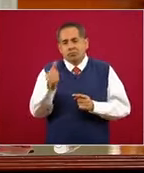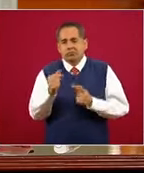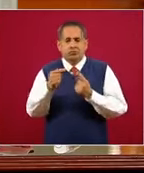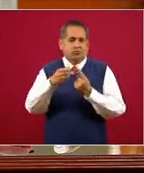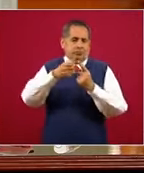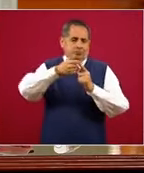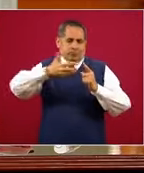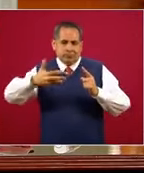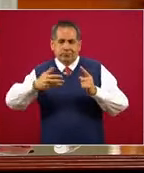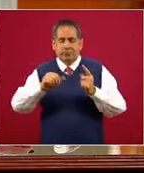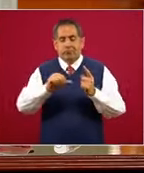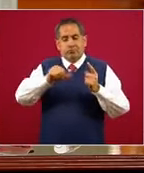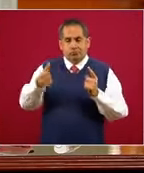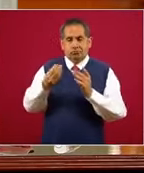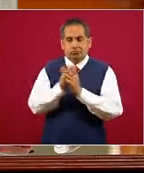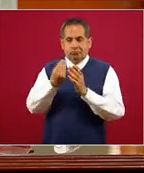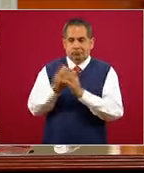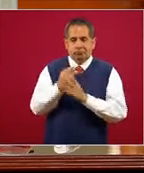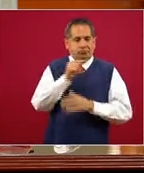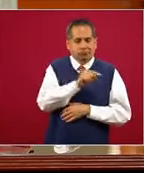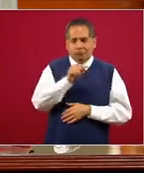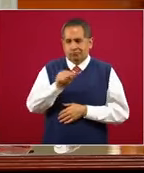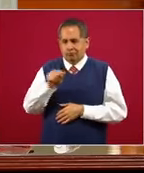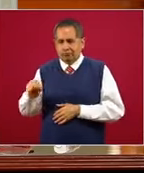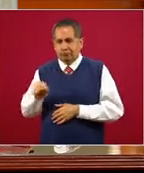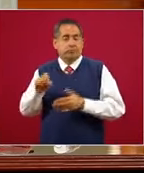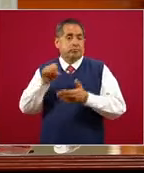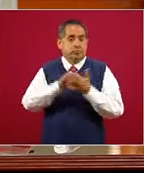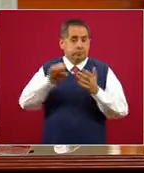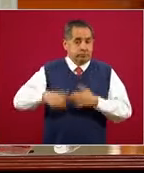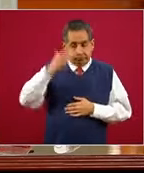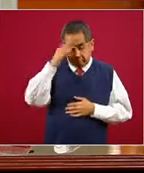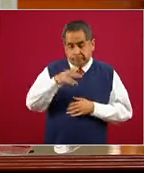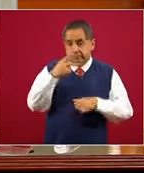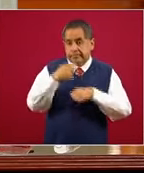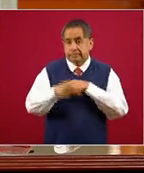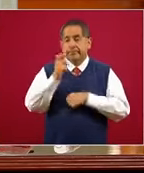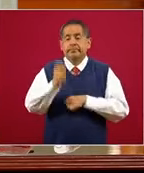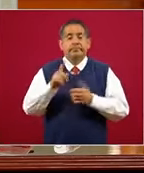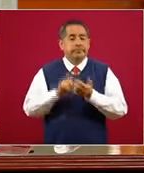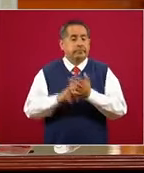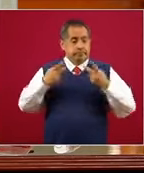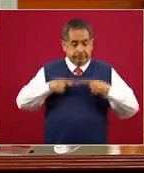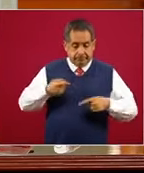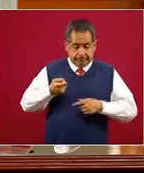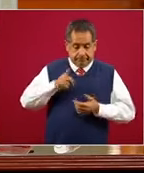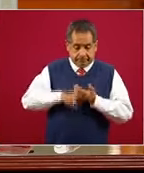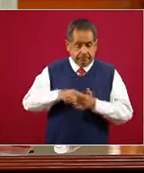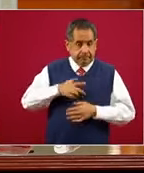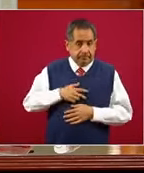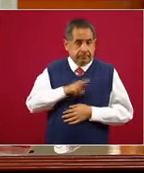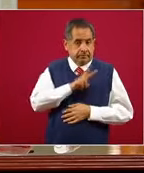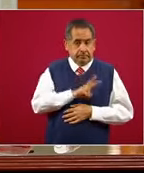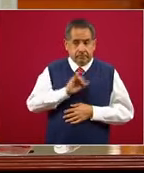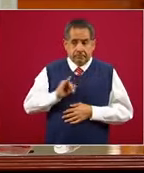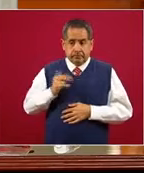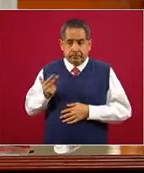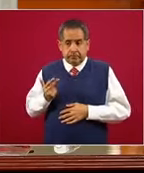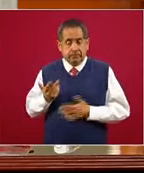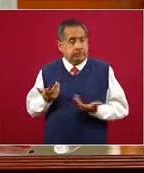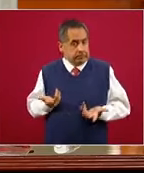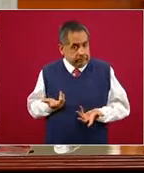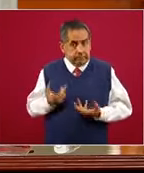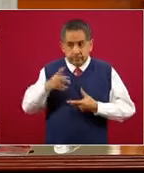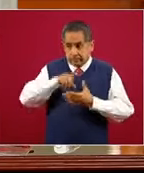que comentábamos, cuáles son, por ejemplo, también los riesgos de las personas que viven con VIH y tienen esta